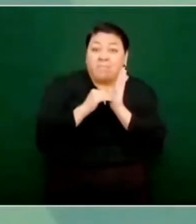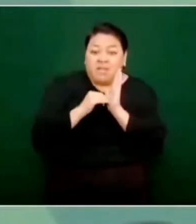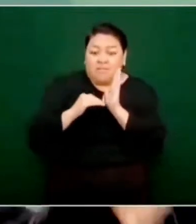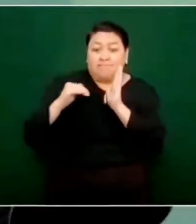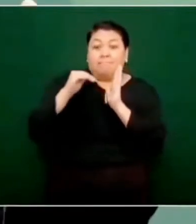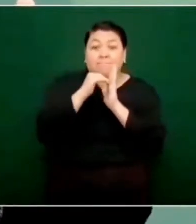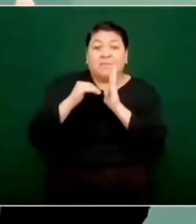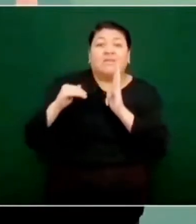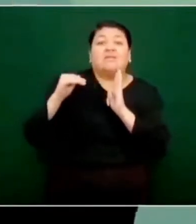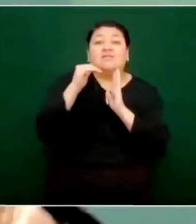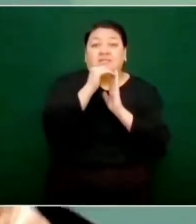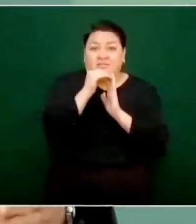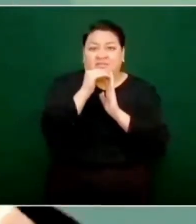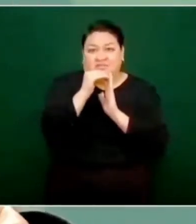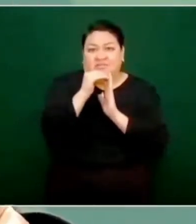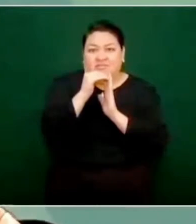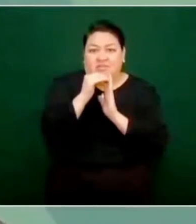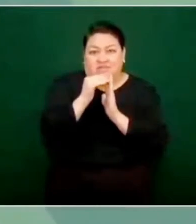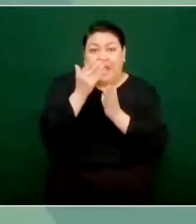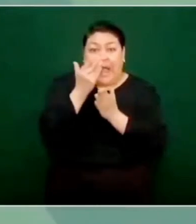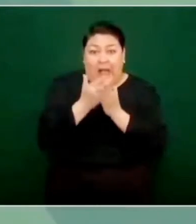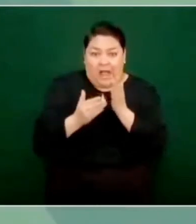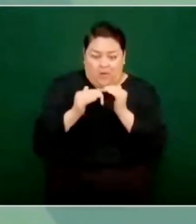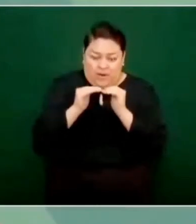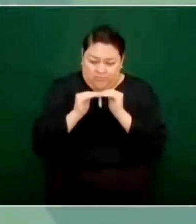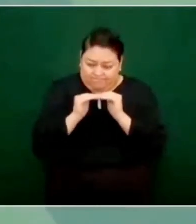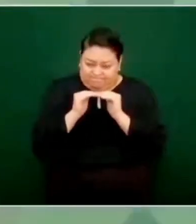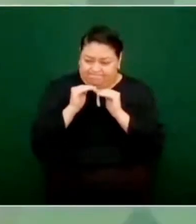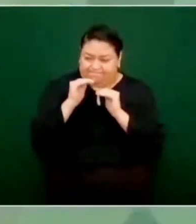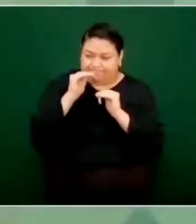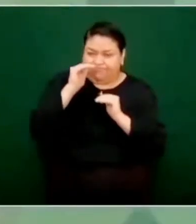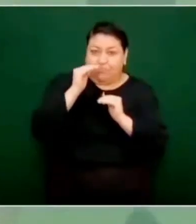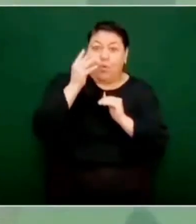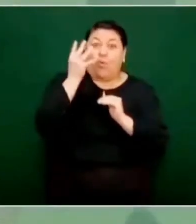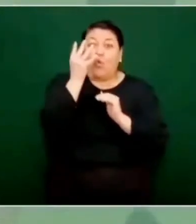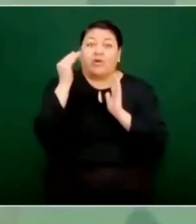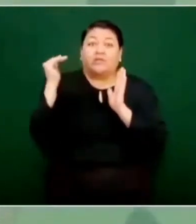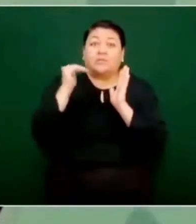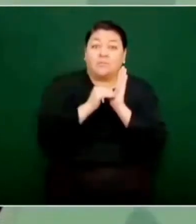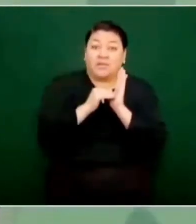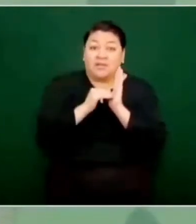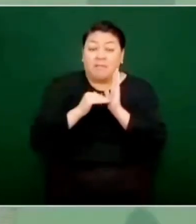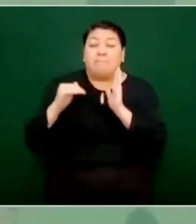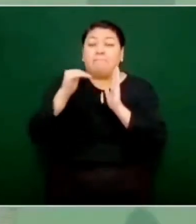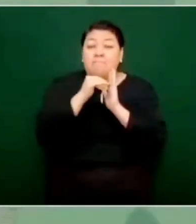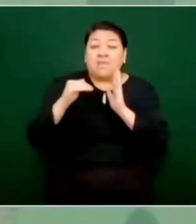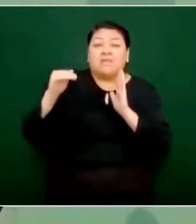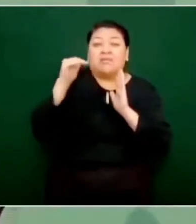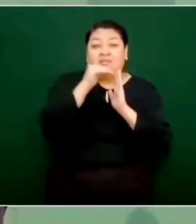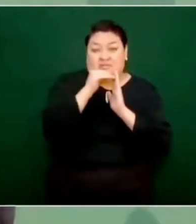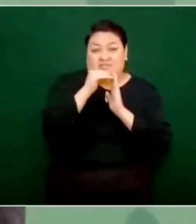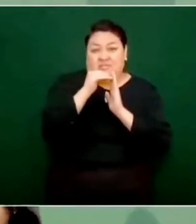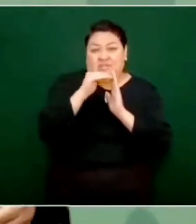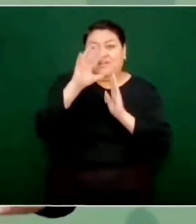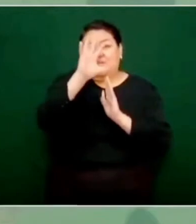a 4 billones y medio.